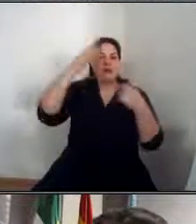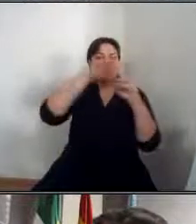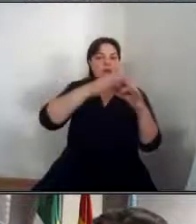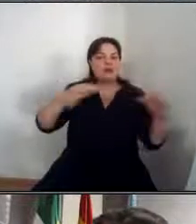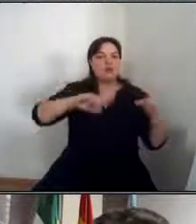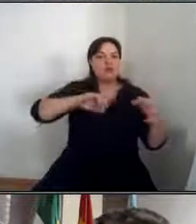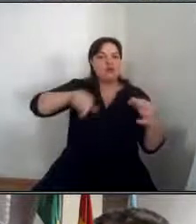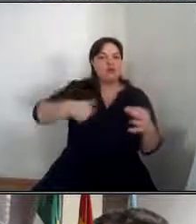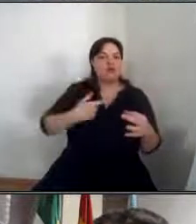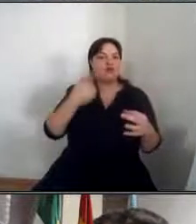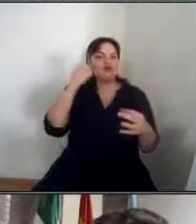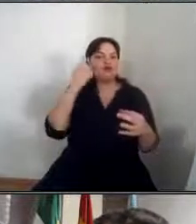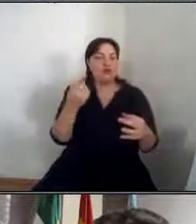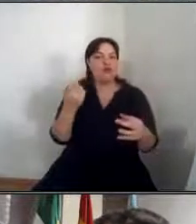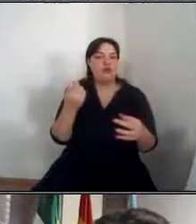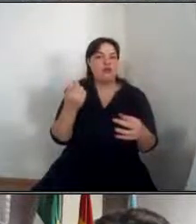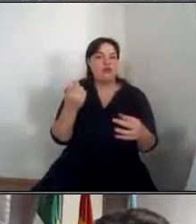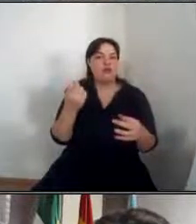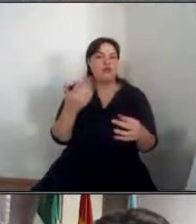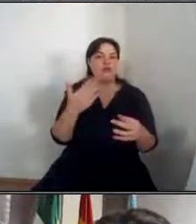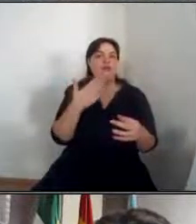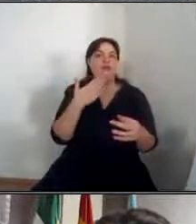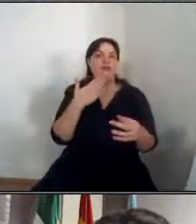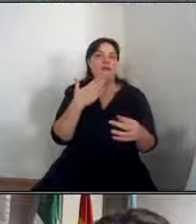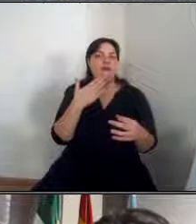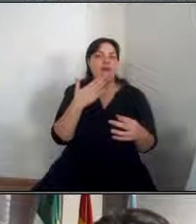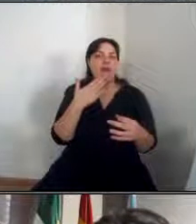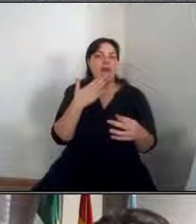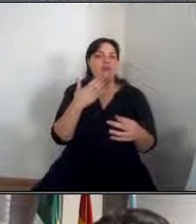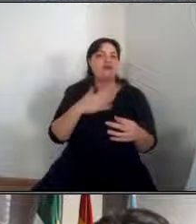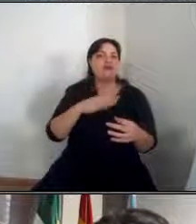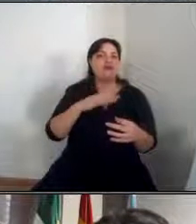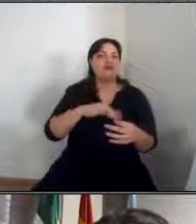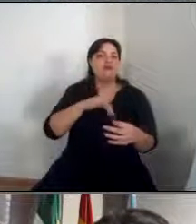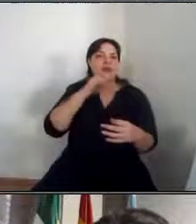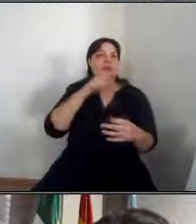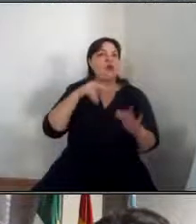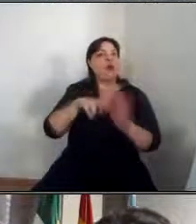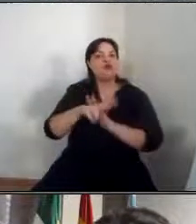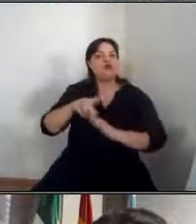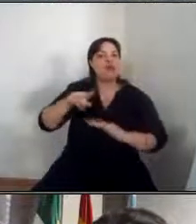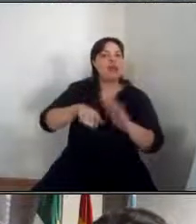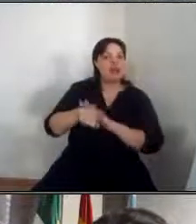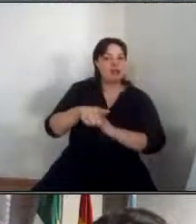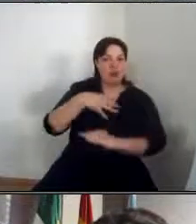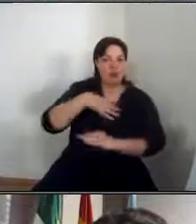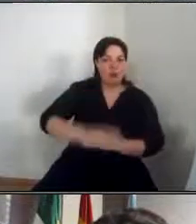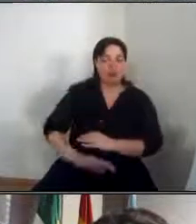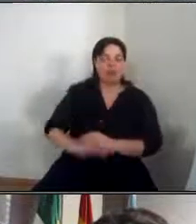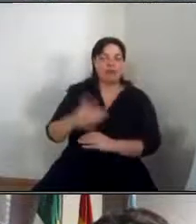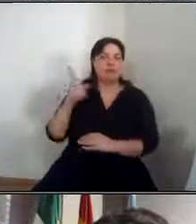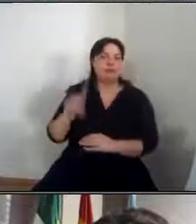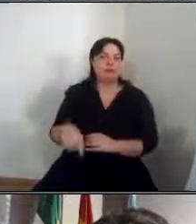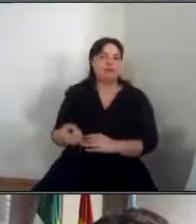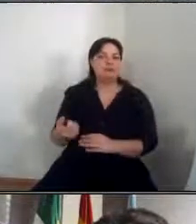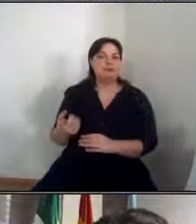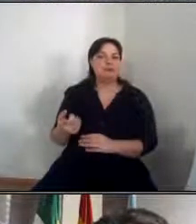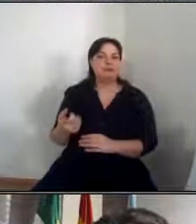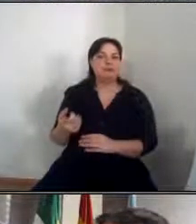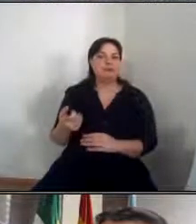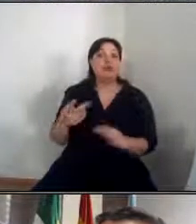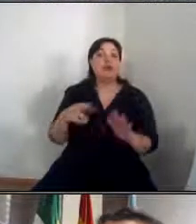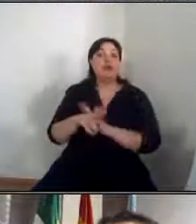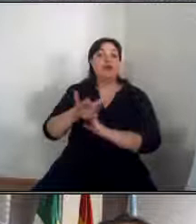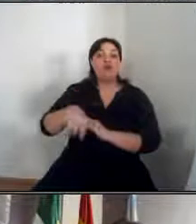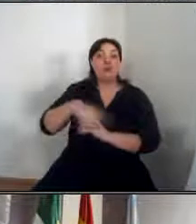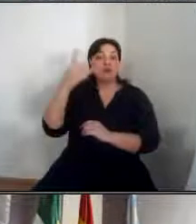que hemos alcanzado la mayoría de edad para la gestión de estos recursos. Y ante recursos